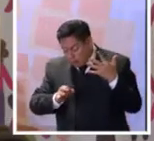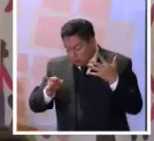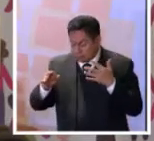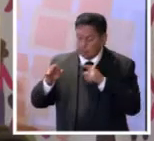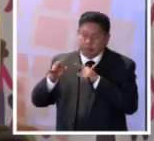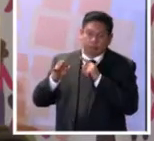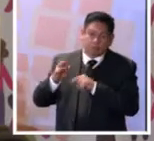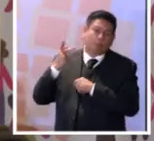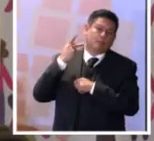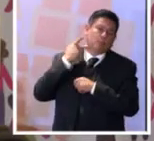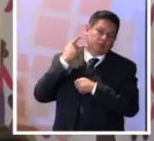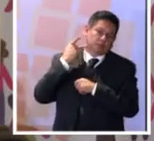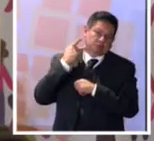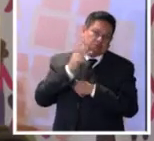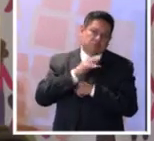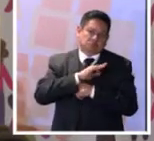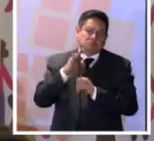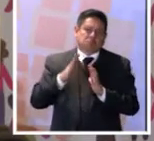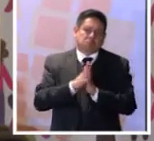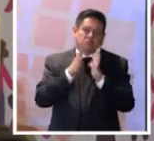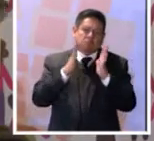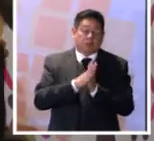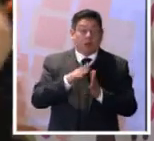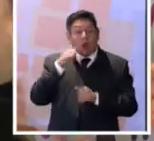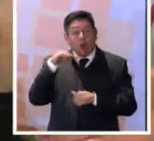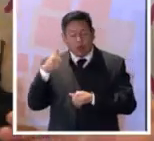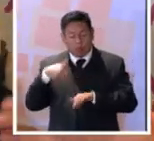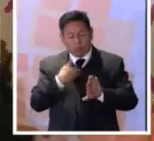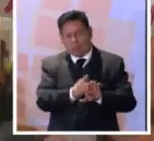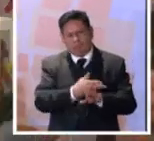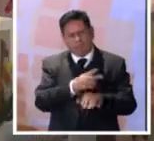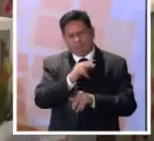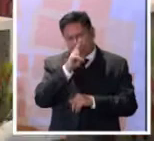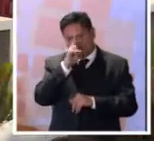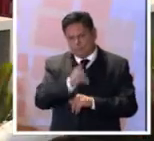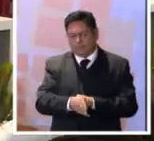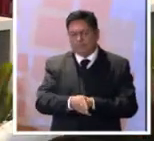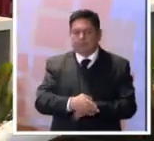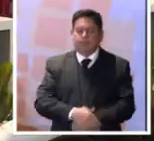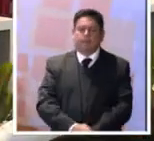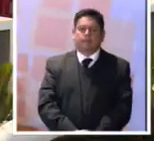en un contexto libre de cualquier tipo de violencia.